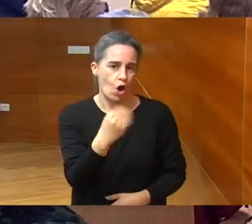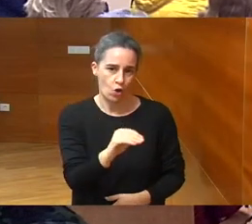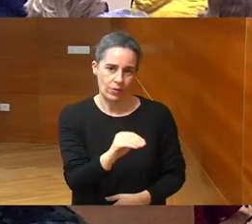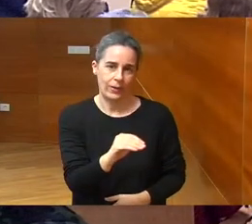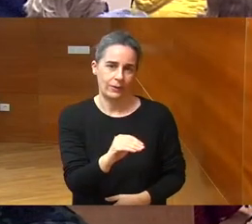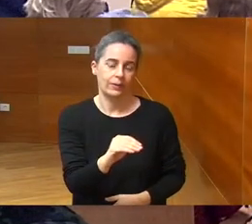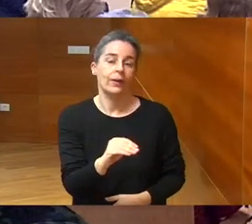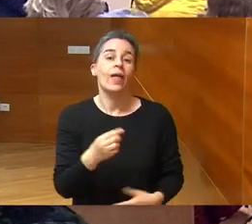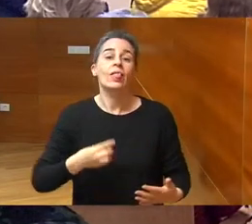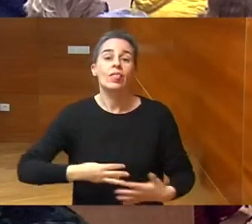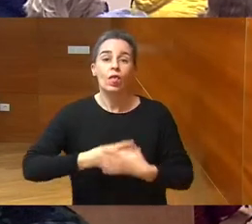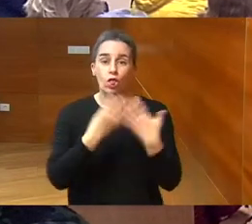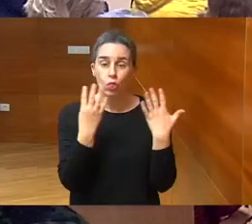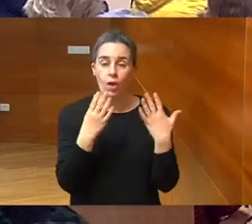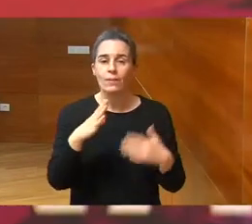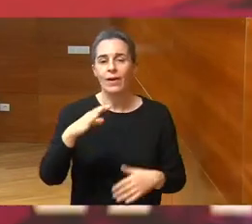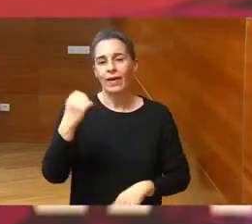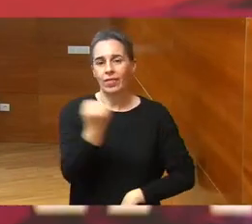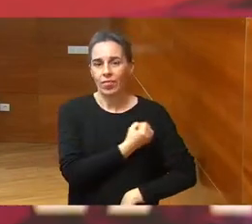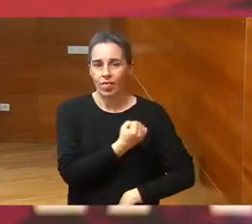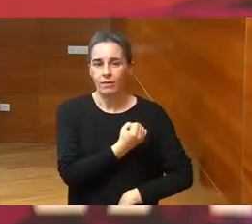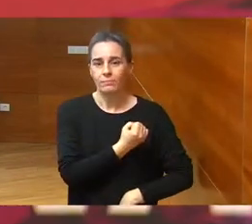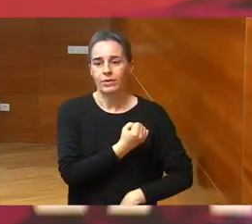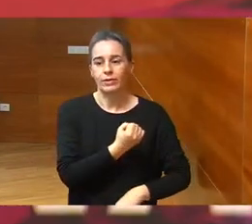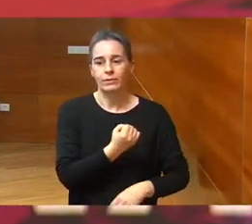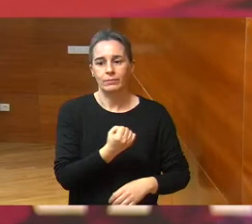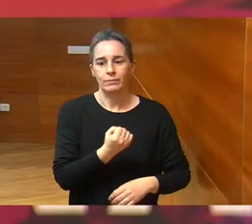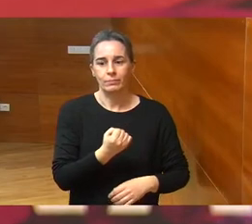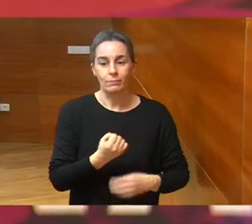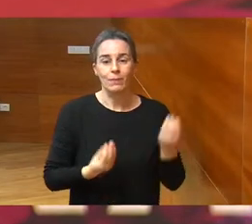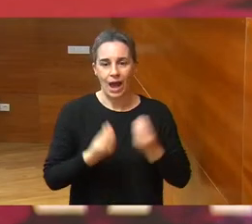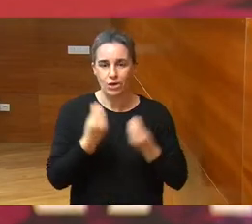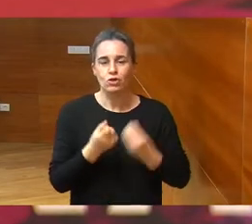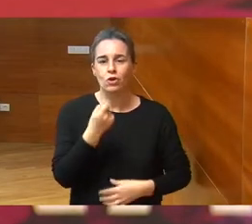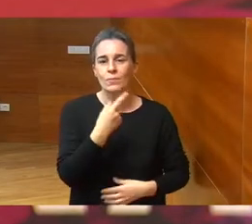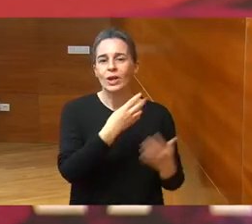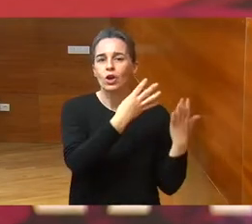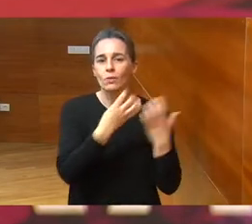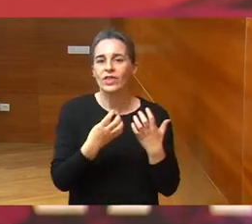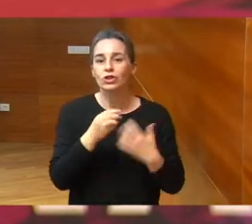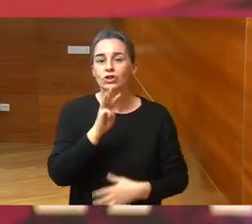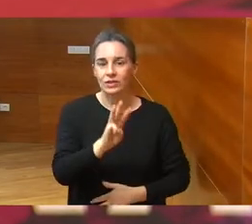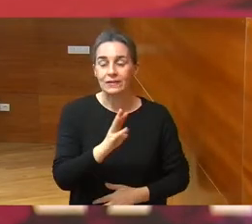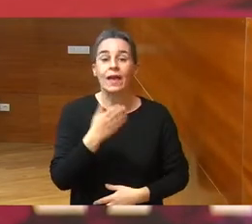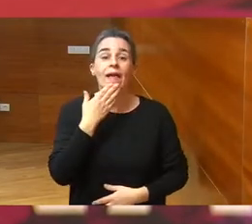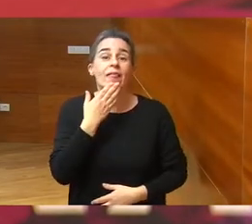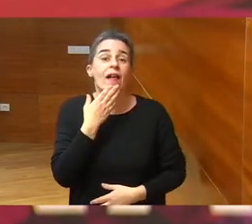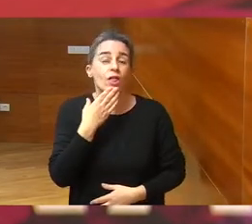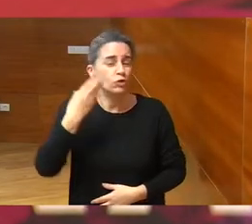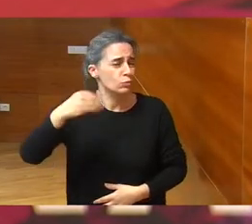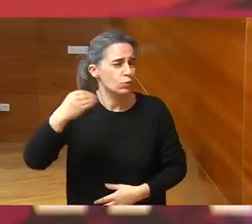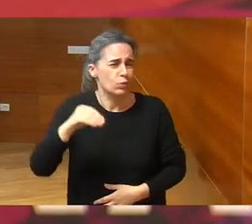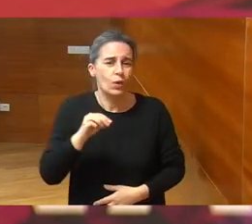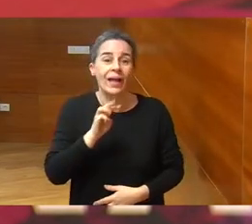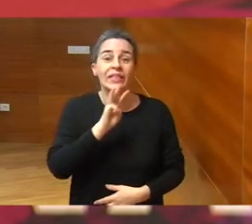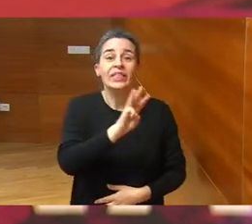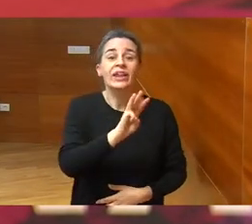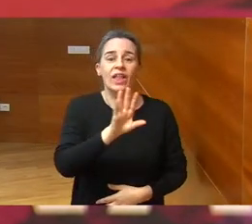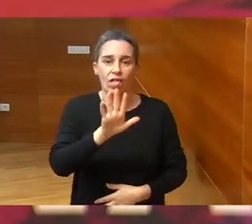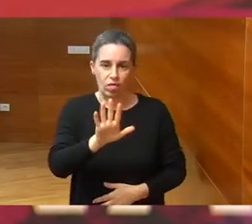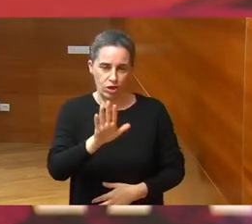valeceu o de zano B de mayo de 1903 a los 35 años de edad era muy joven